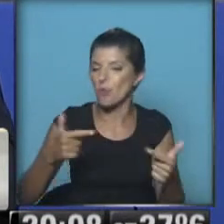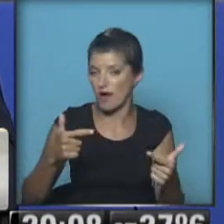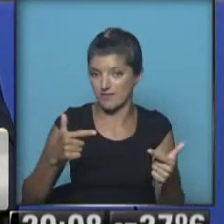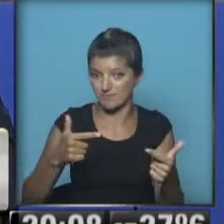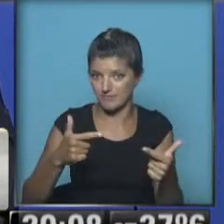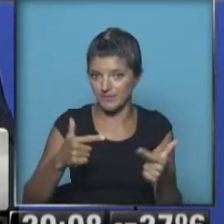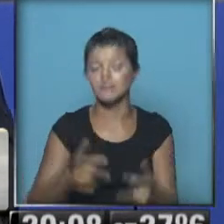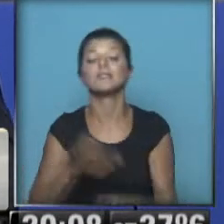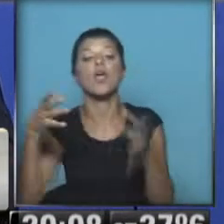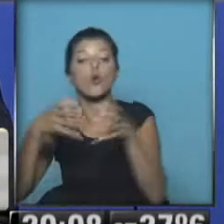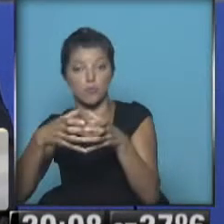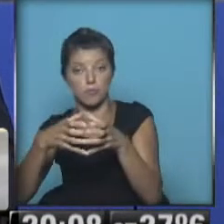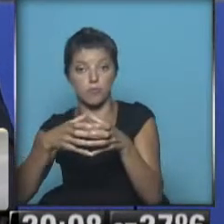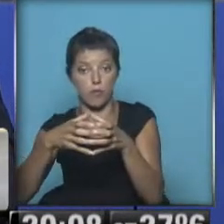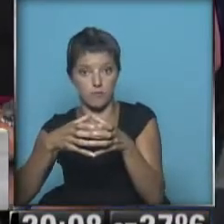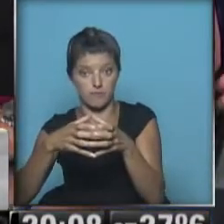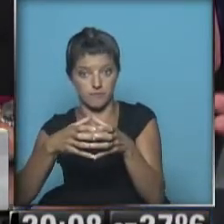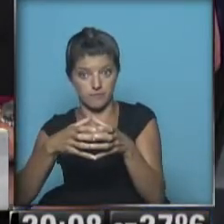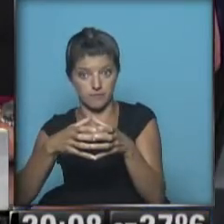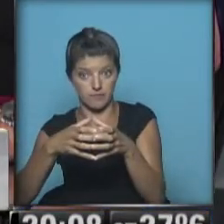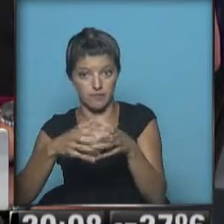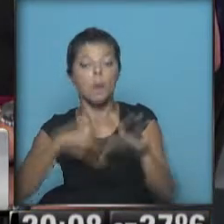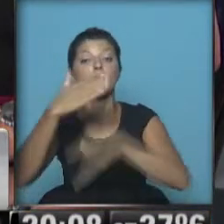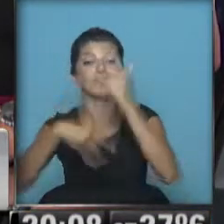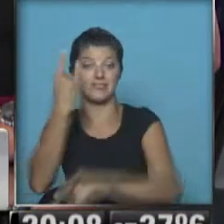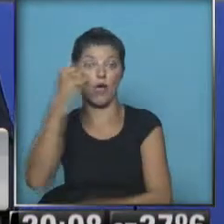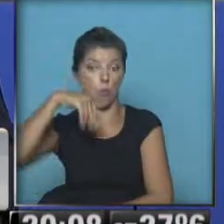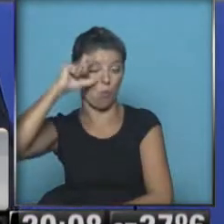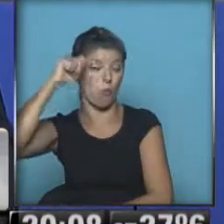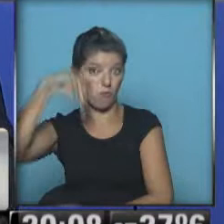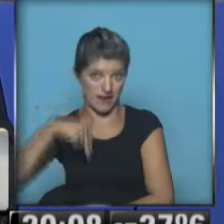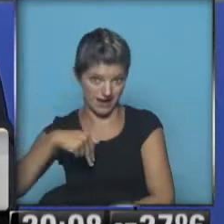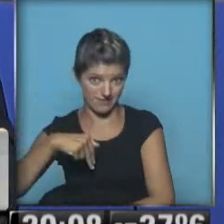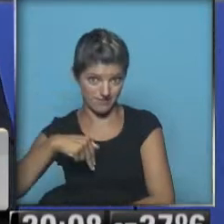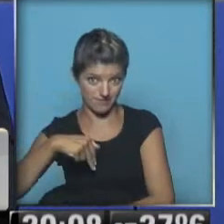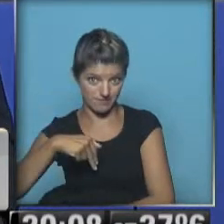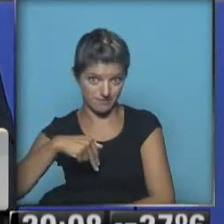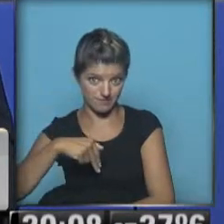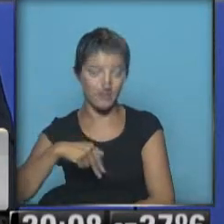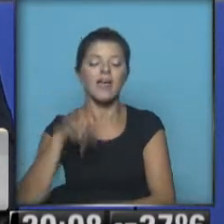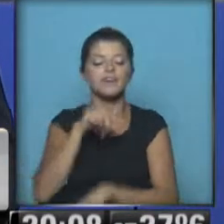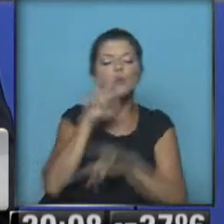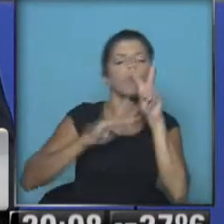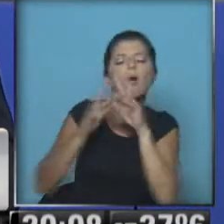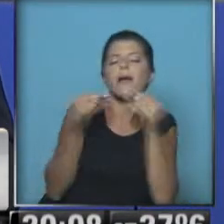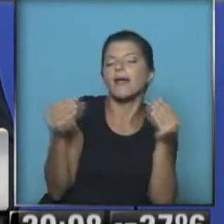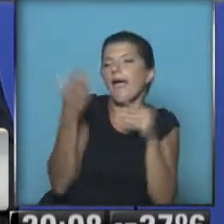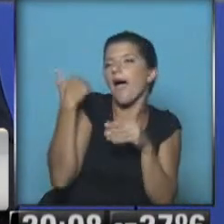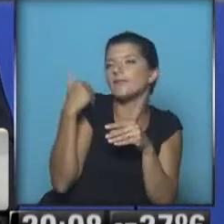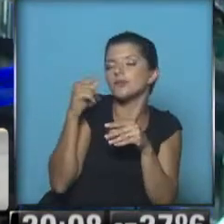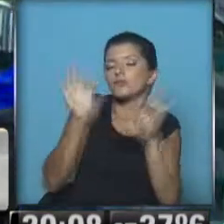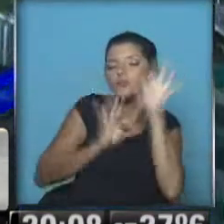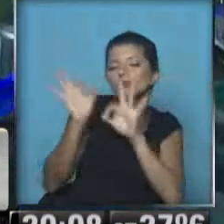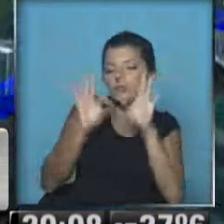El Frente Amplio, progresista, el UNEN, fue un intento de hacer una propuesta programática,